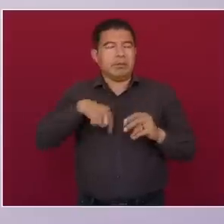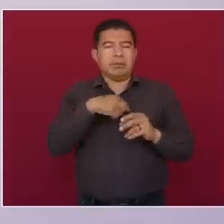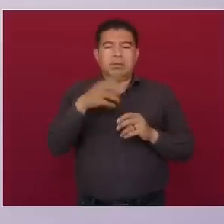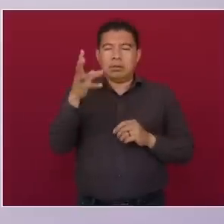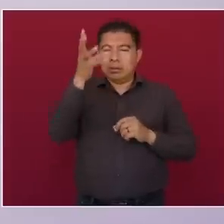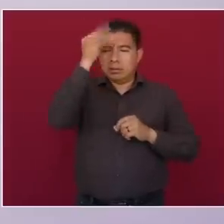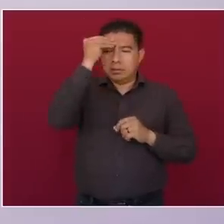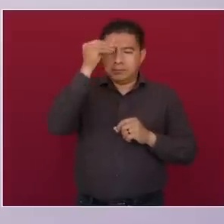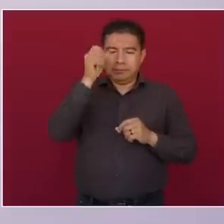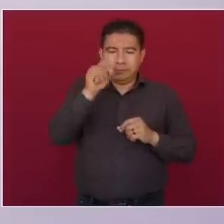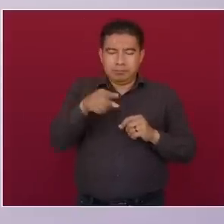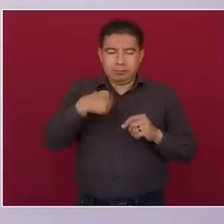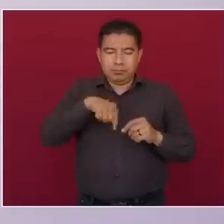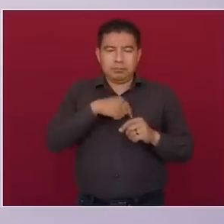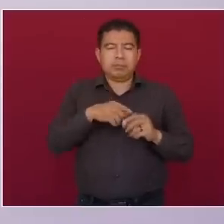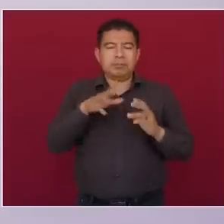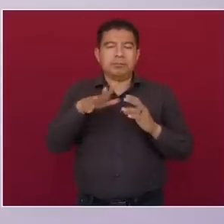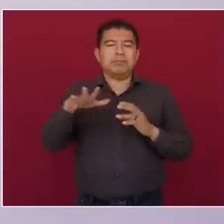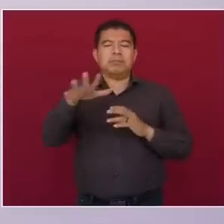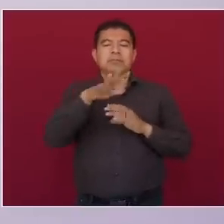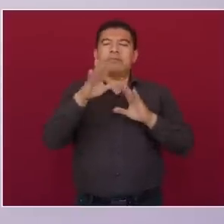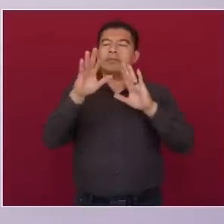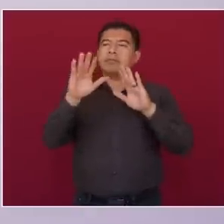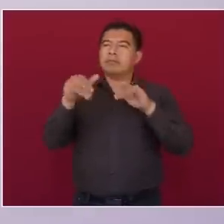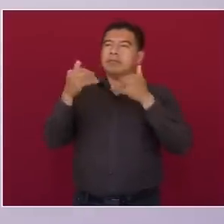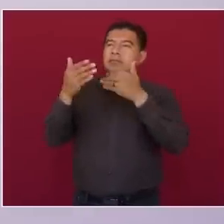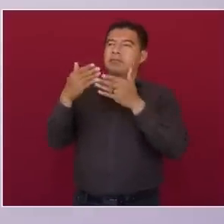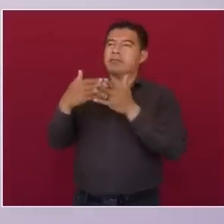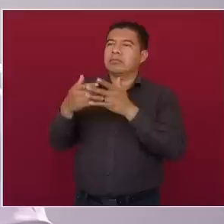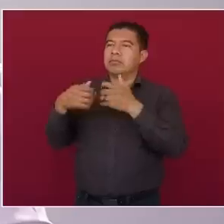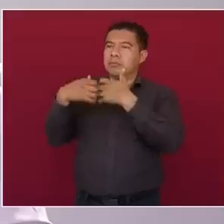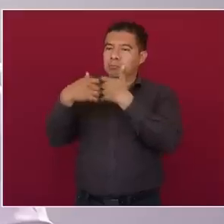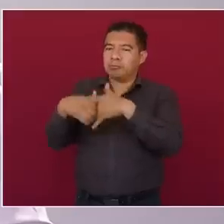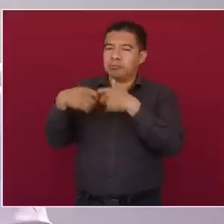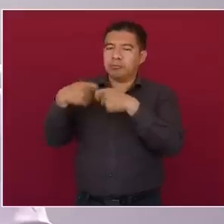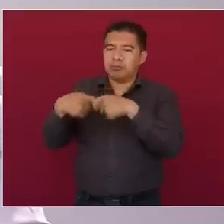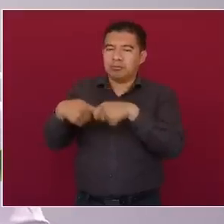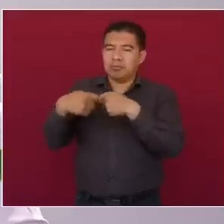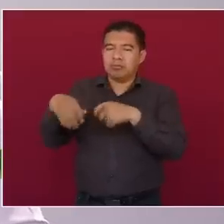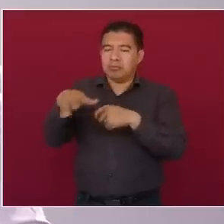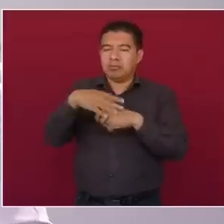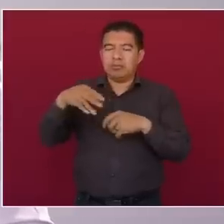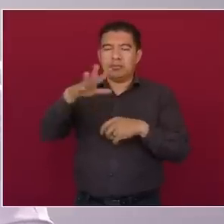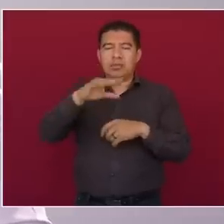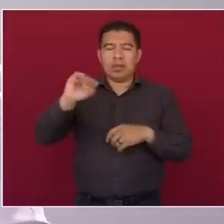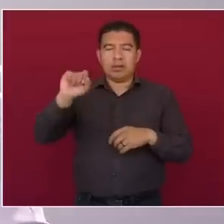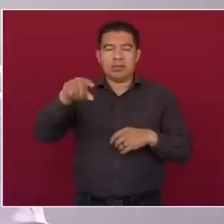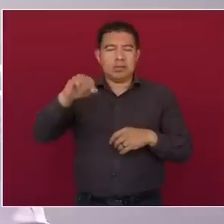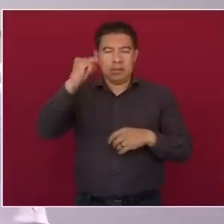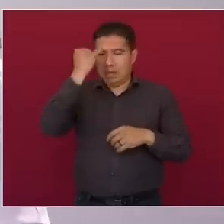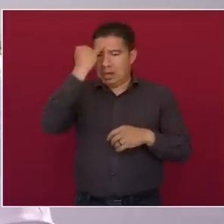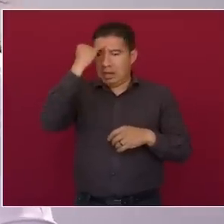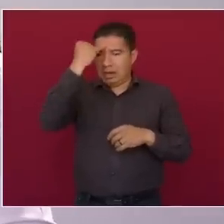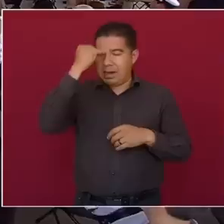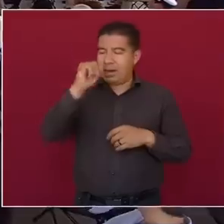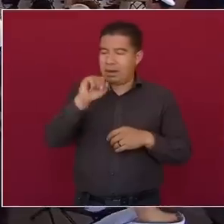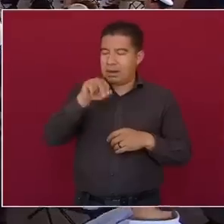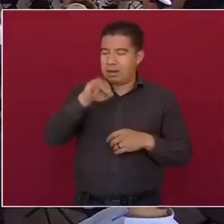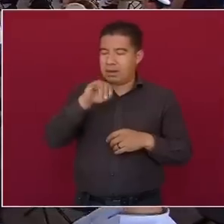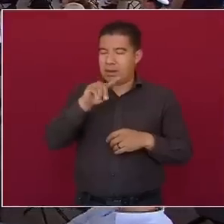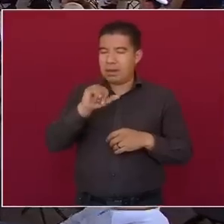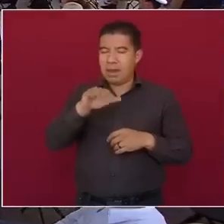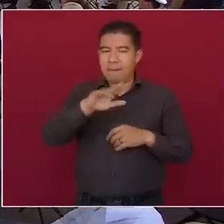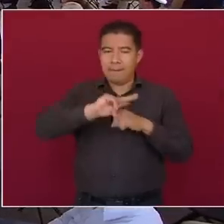así que visitamos la refinería más grande y moderna del mundo en Jamnagar, India, de la empresa Reliance. Ahí